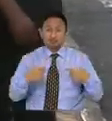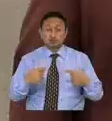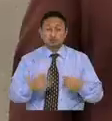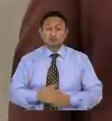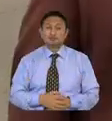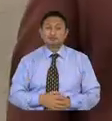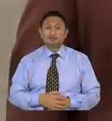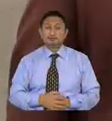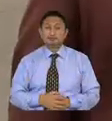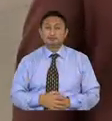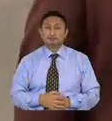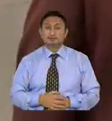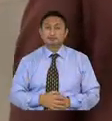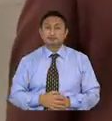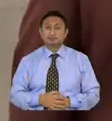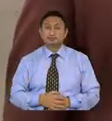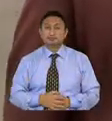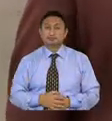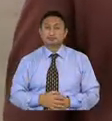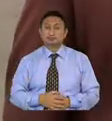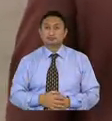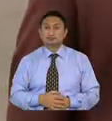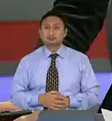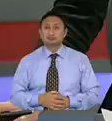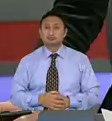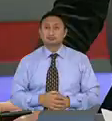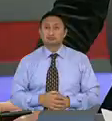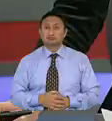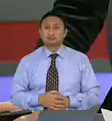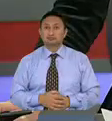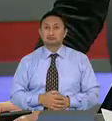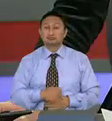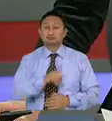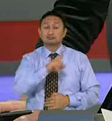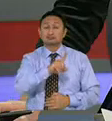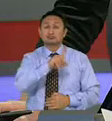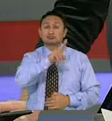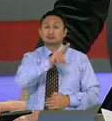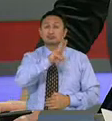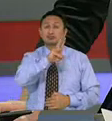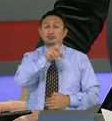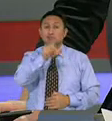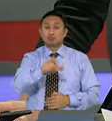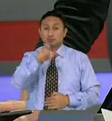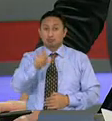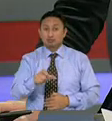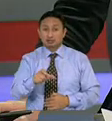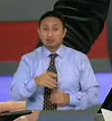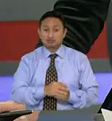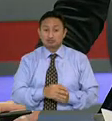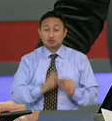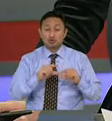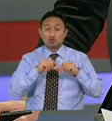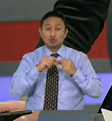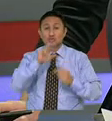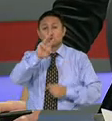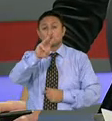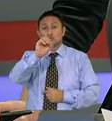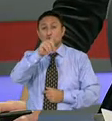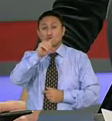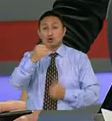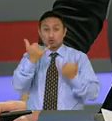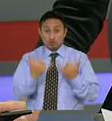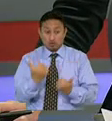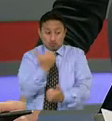capitalino, informó Iván Casamen. 126 personas de la nacionalidad guaraní fueron